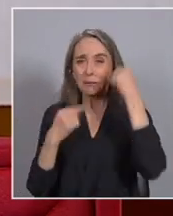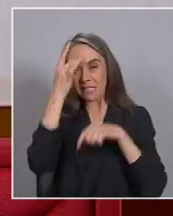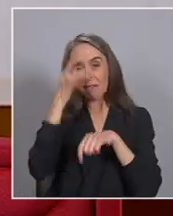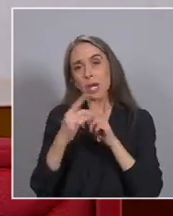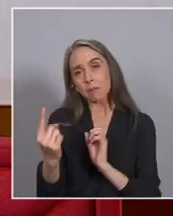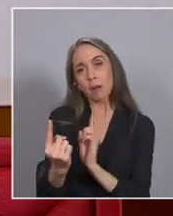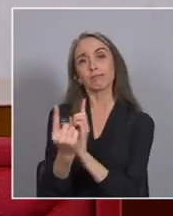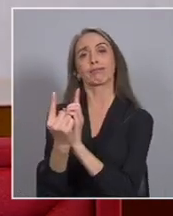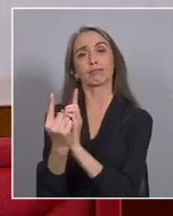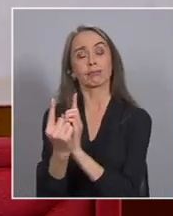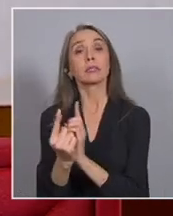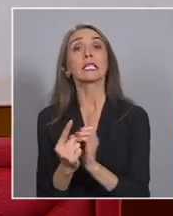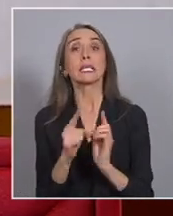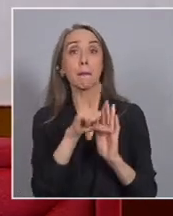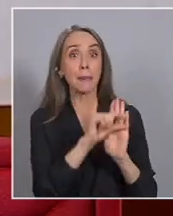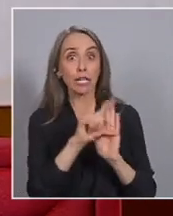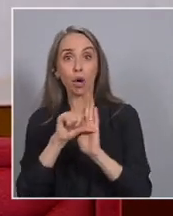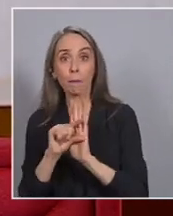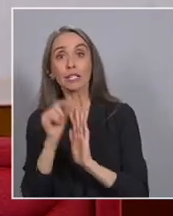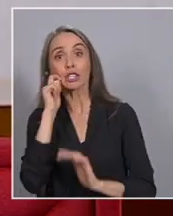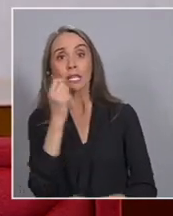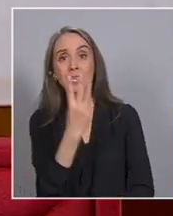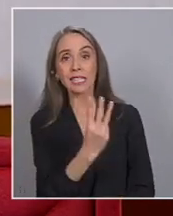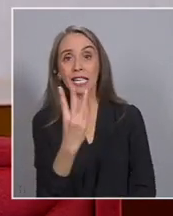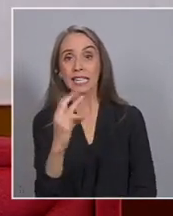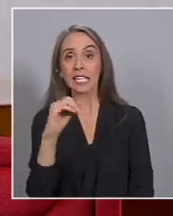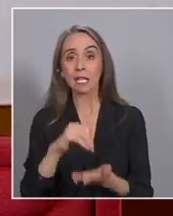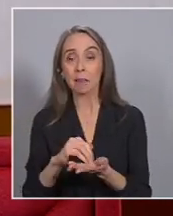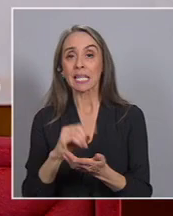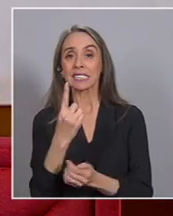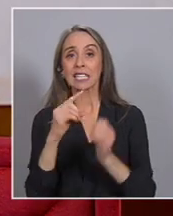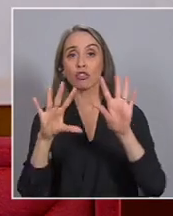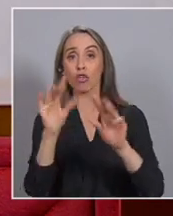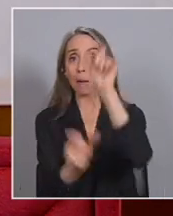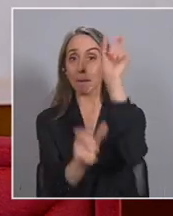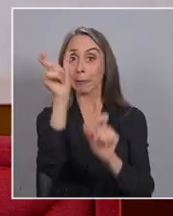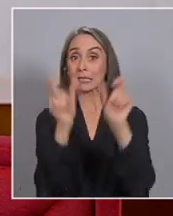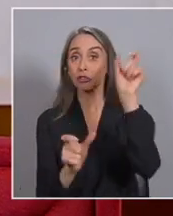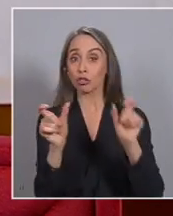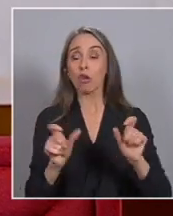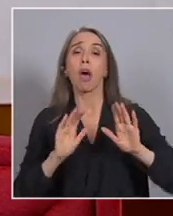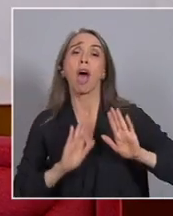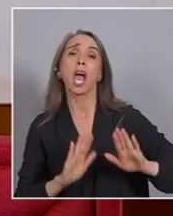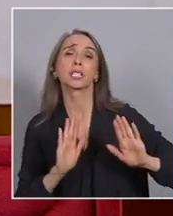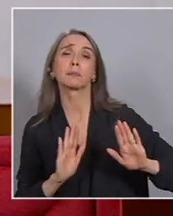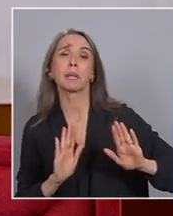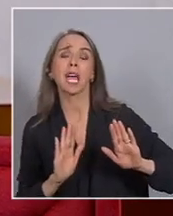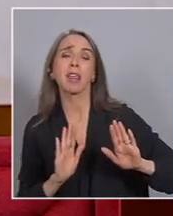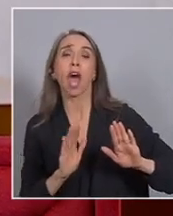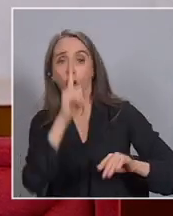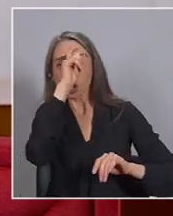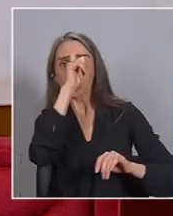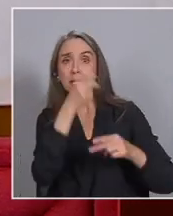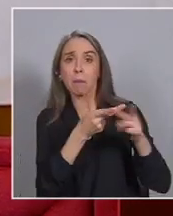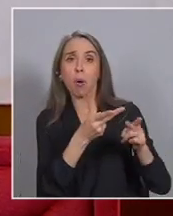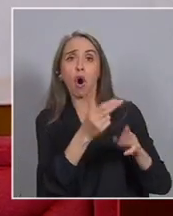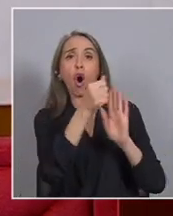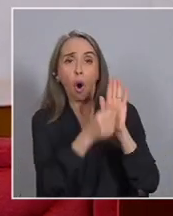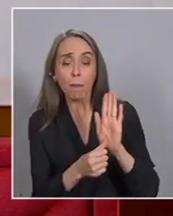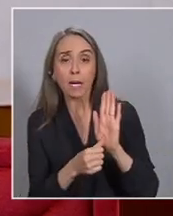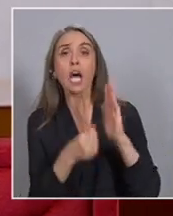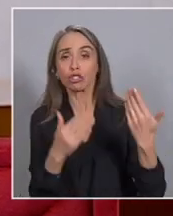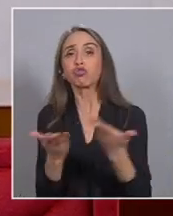Esto significó que 330.110 casos que esperaban por una cirugía, la